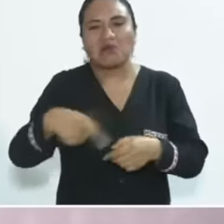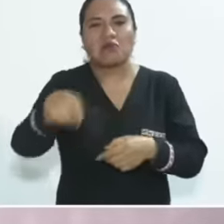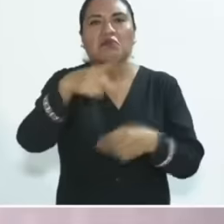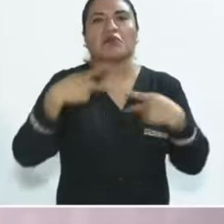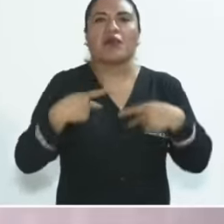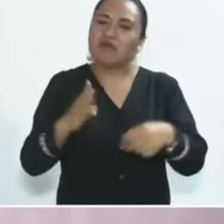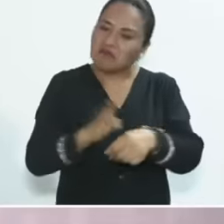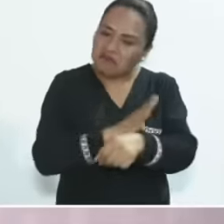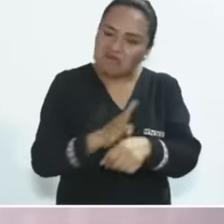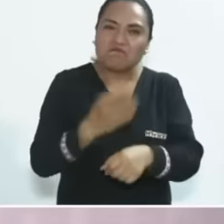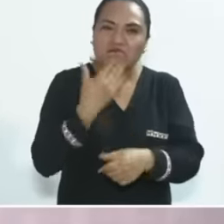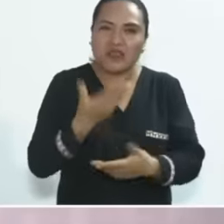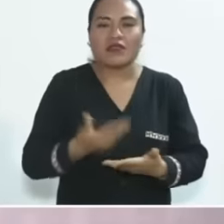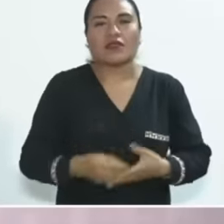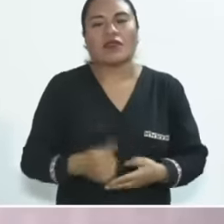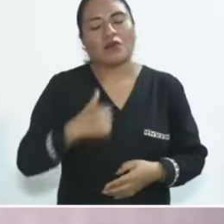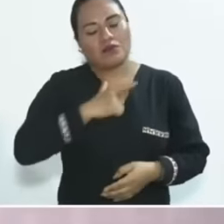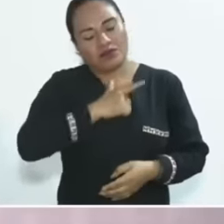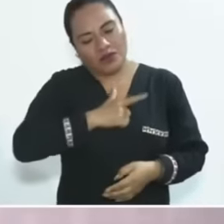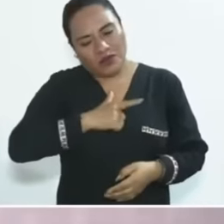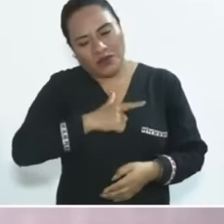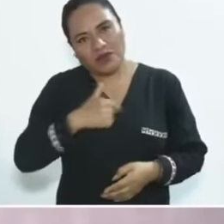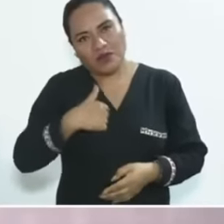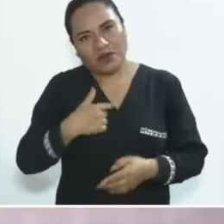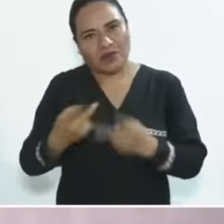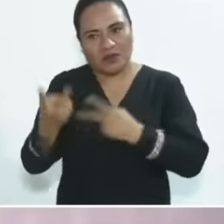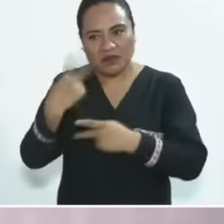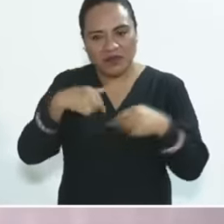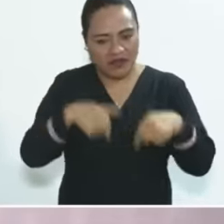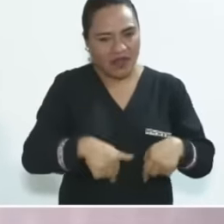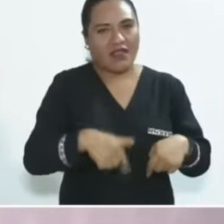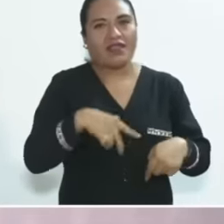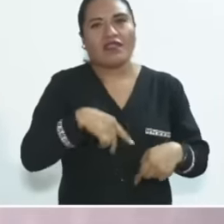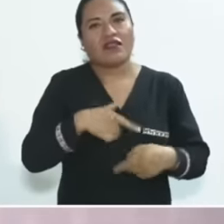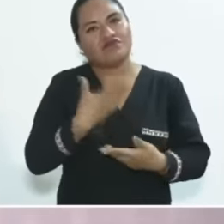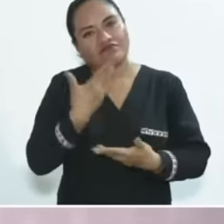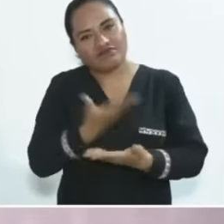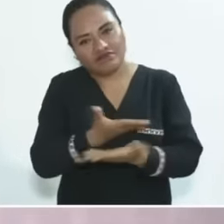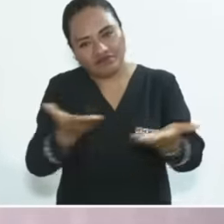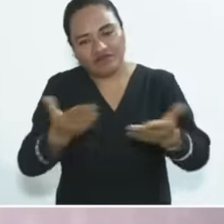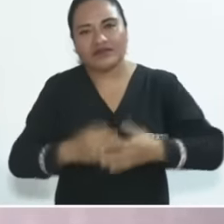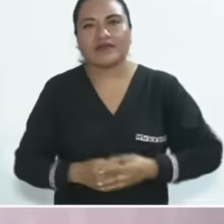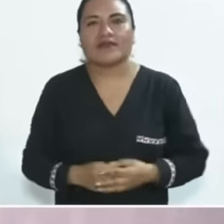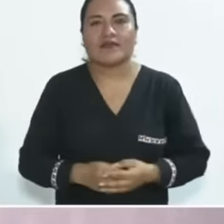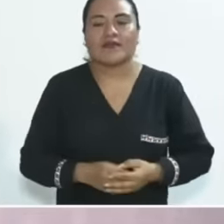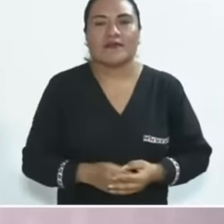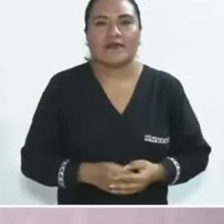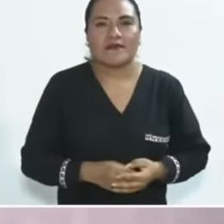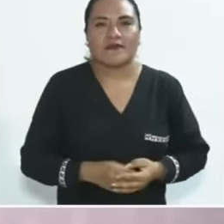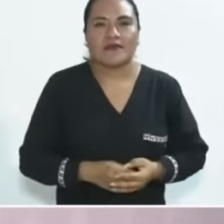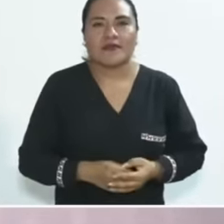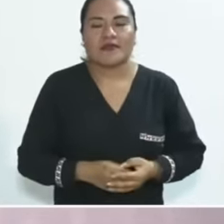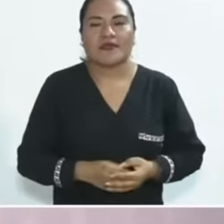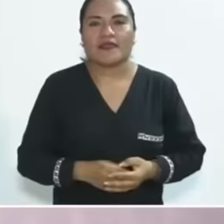beneficiarles. Me dio mucho gusto estar aquí con ustedes, el poder